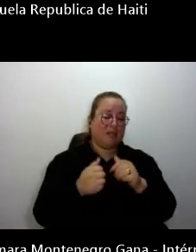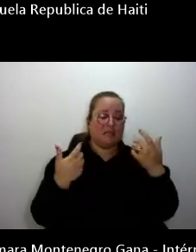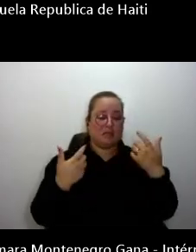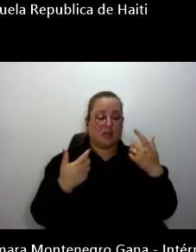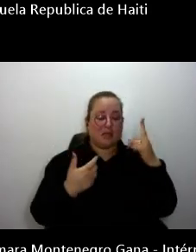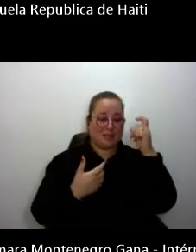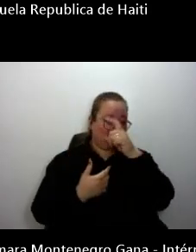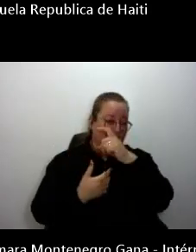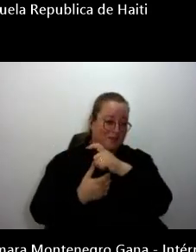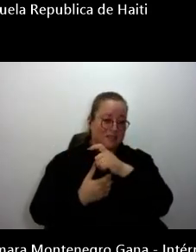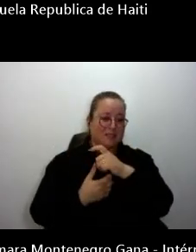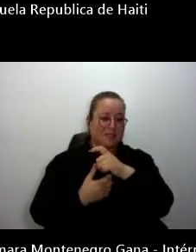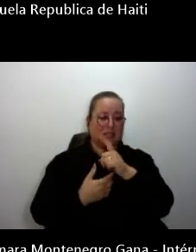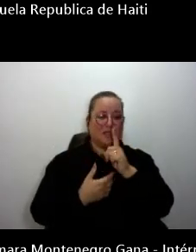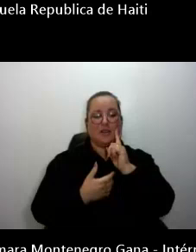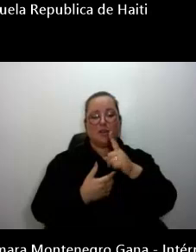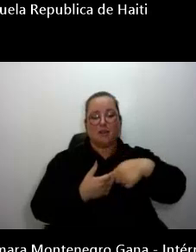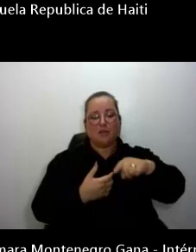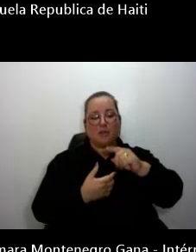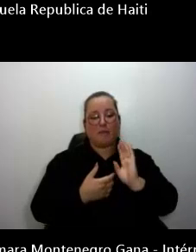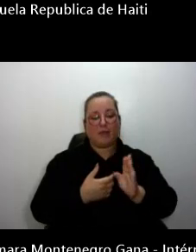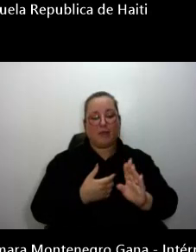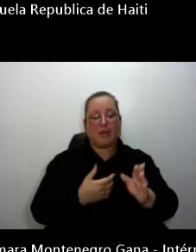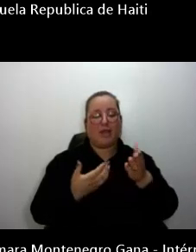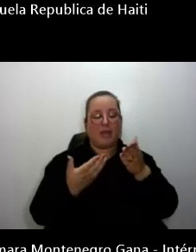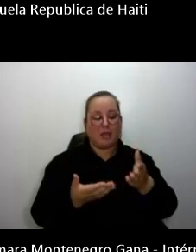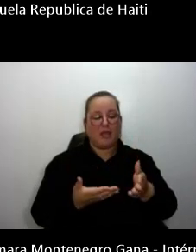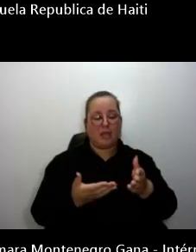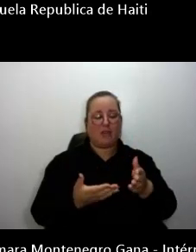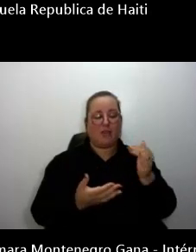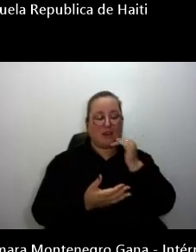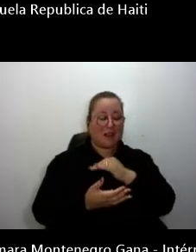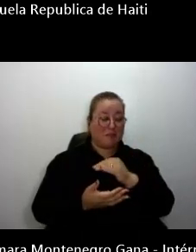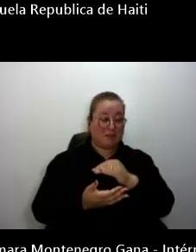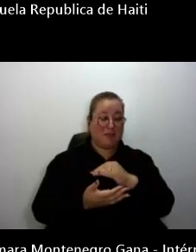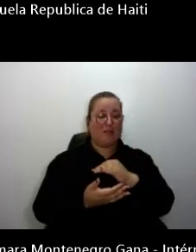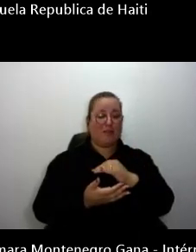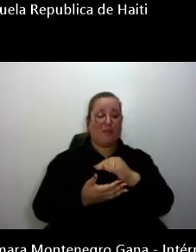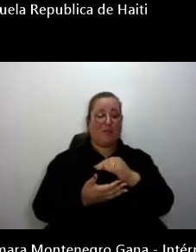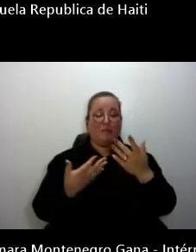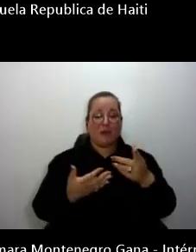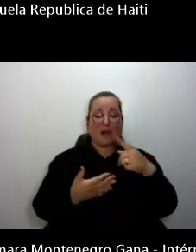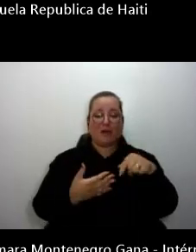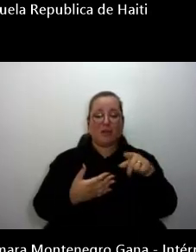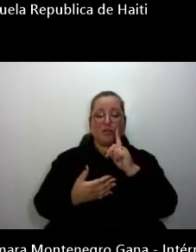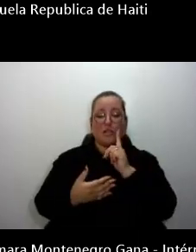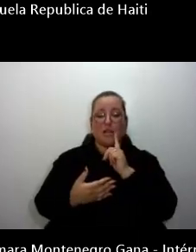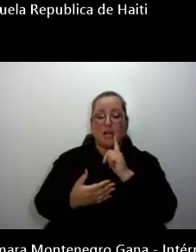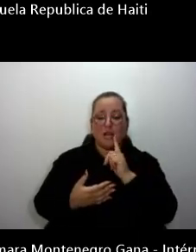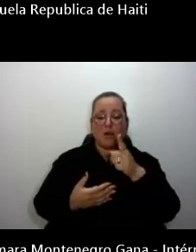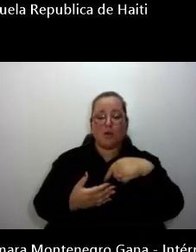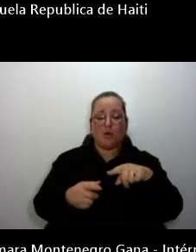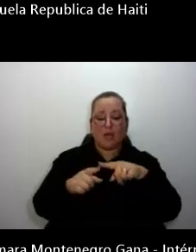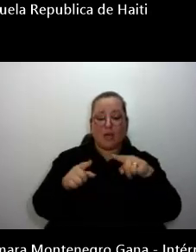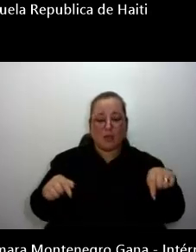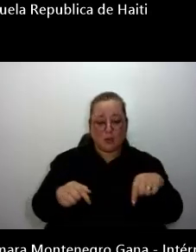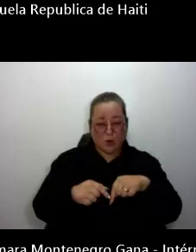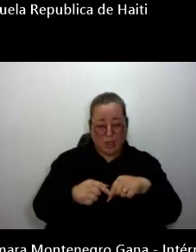difícil mantener este nexo, este lazo, de manera rápida para poder generar nuestros pares. Entonces,